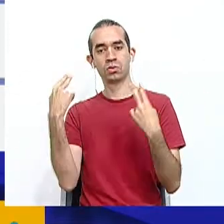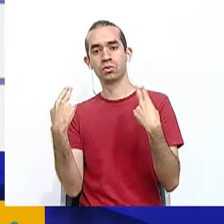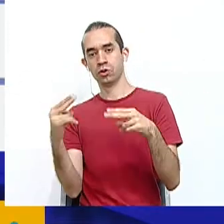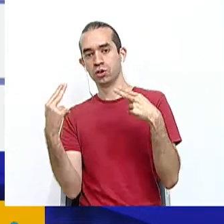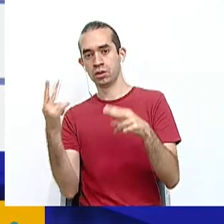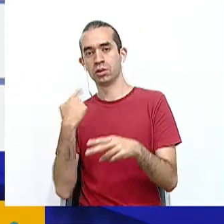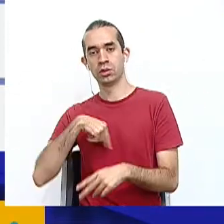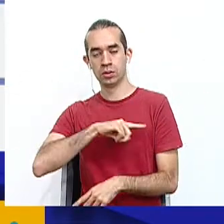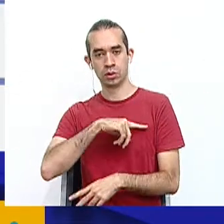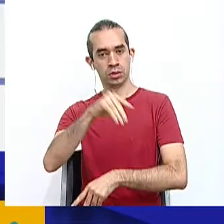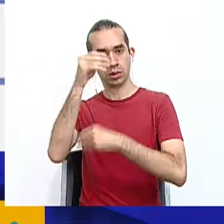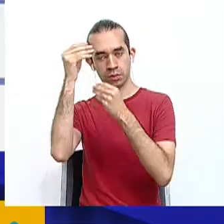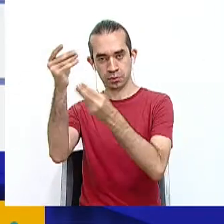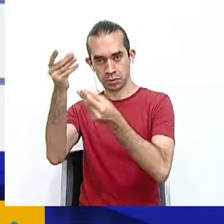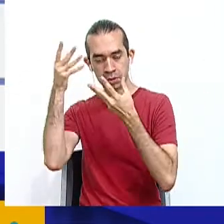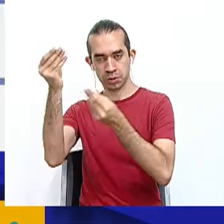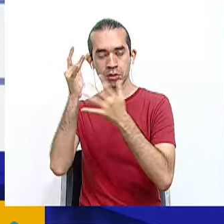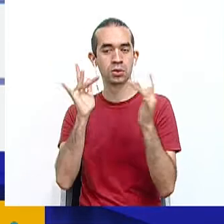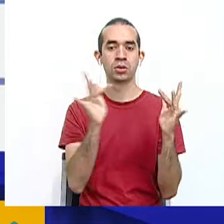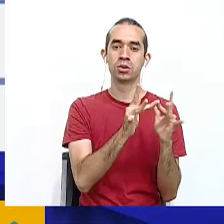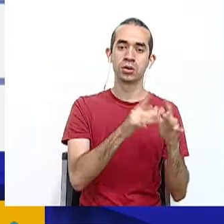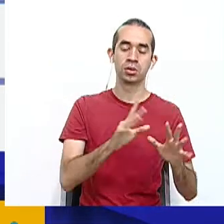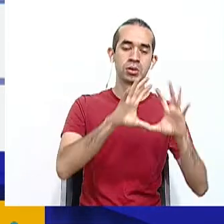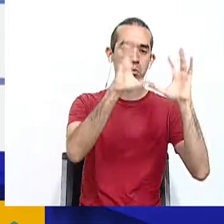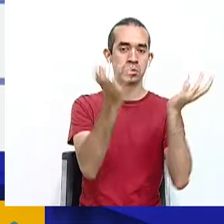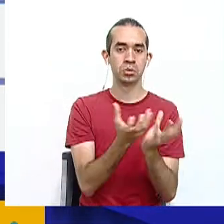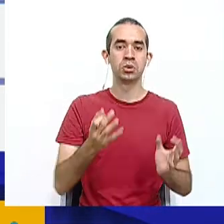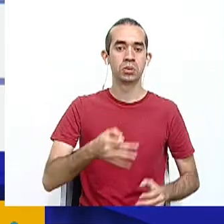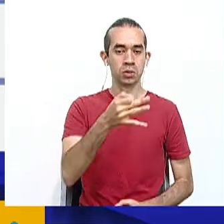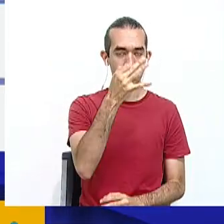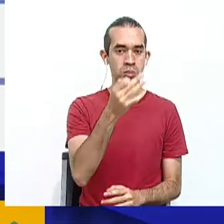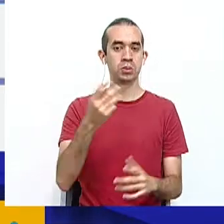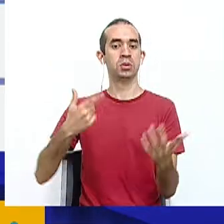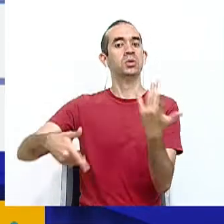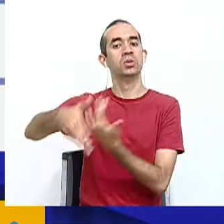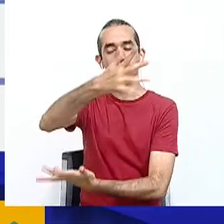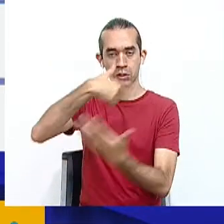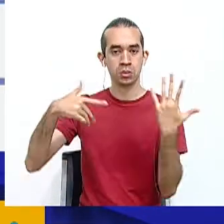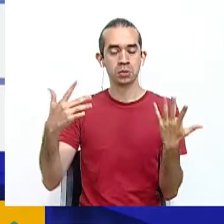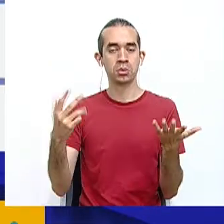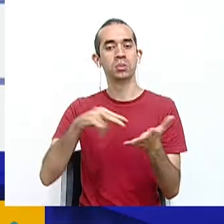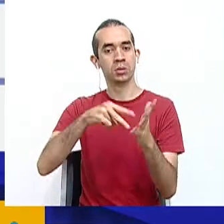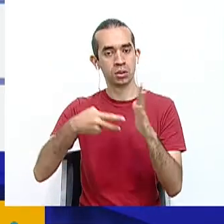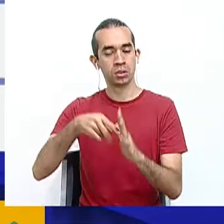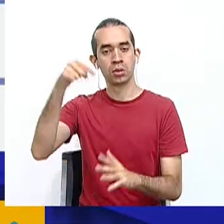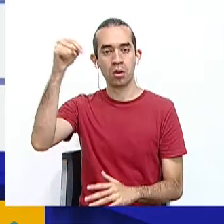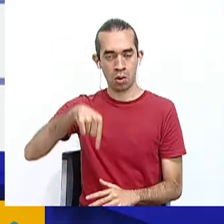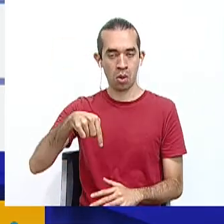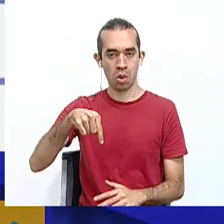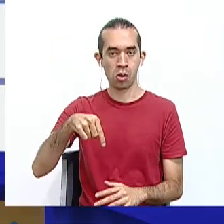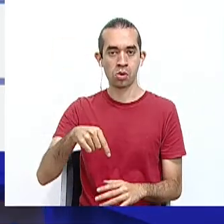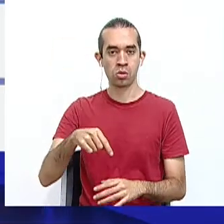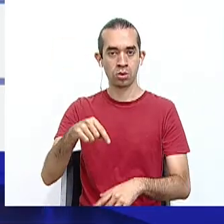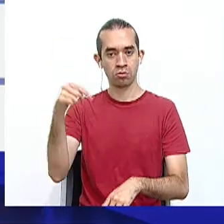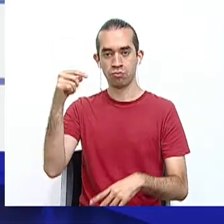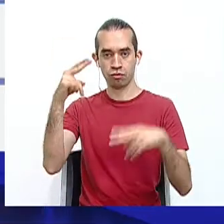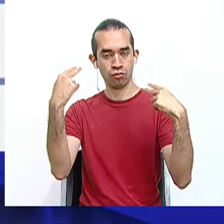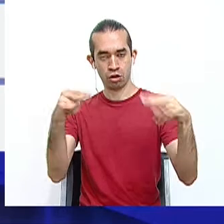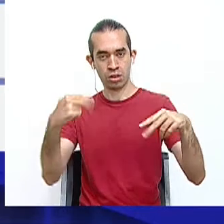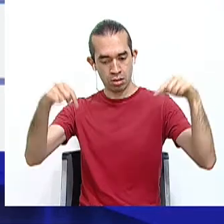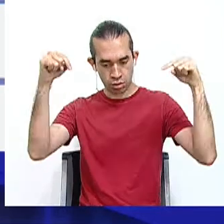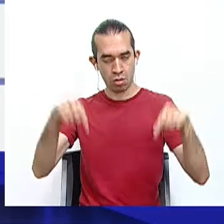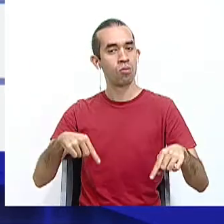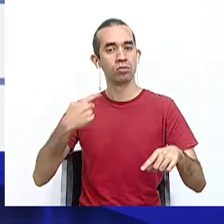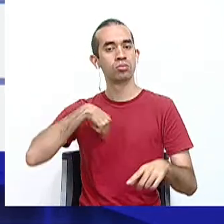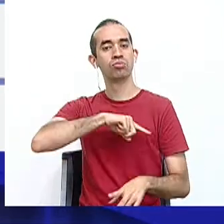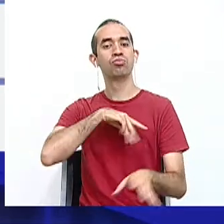informamos, entramos en contacto con el mundo cotidiano, socializamos. Por eso, hoy en la entrega de estas noticias